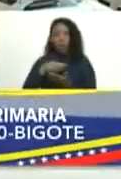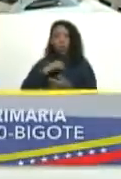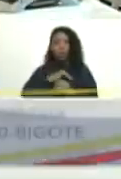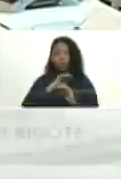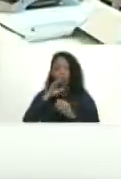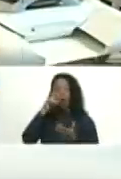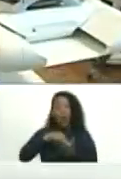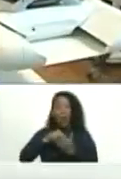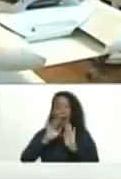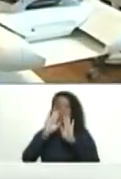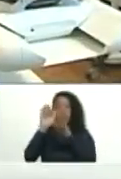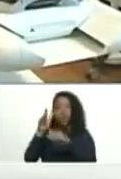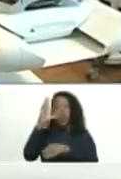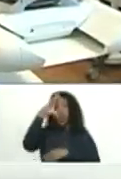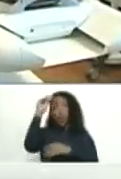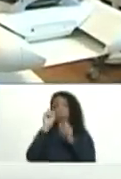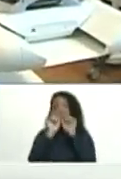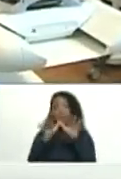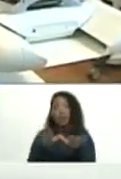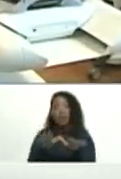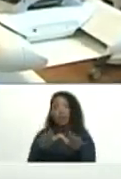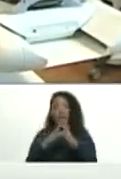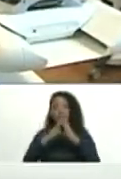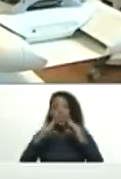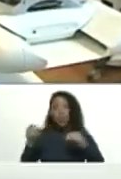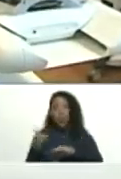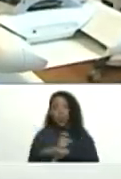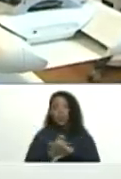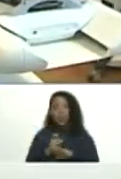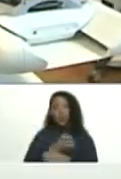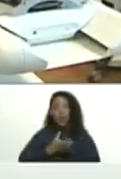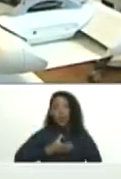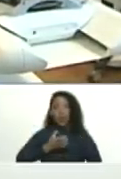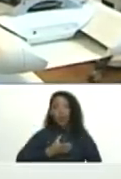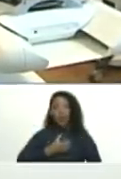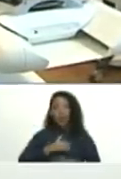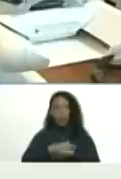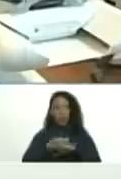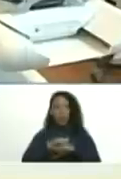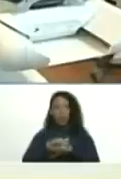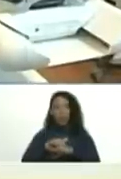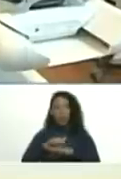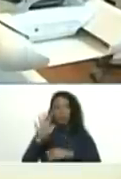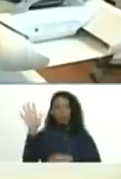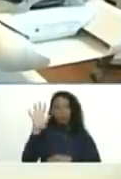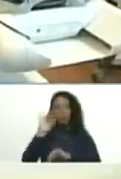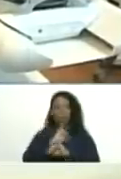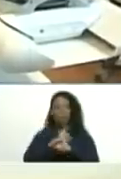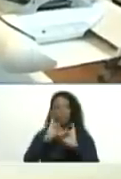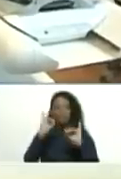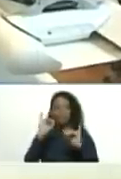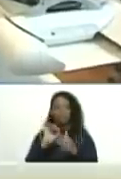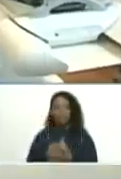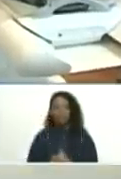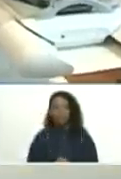lo que salga. Dios lo bendiga. Bendiciones a todos, a los gobernadores, a los alcaldes y a los ministros. Chao.